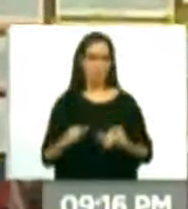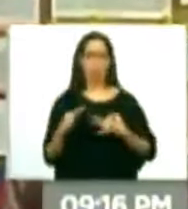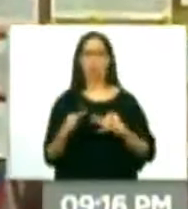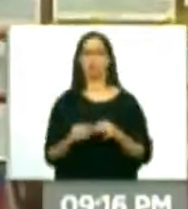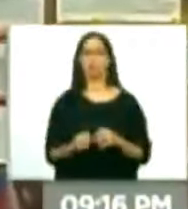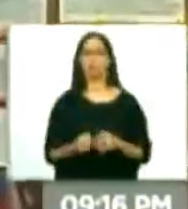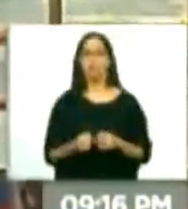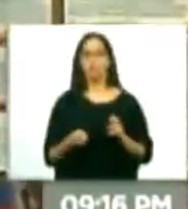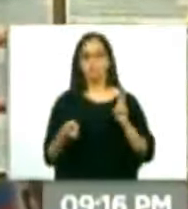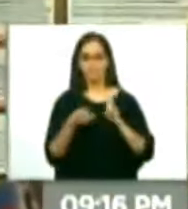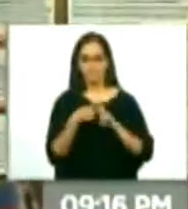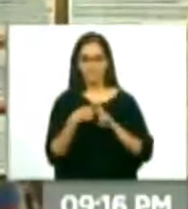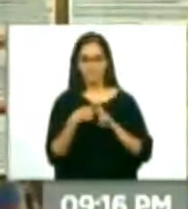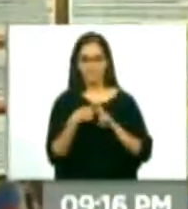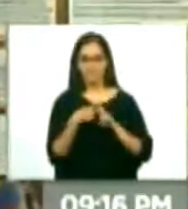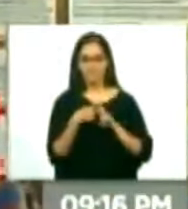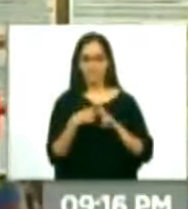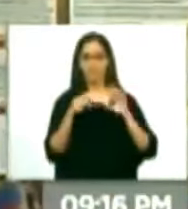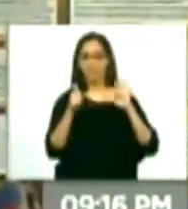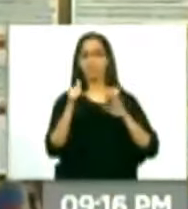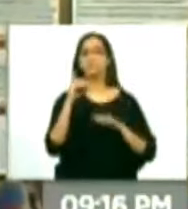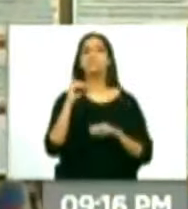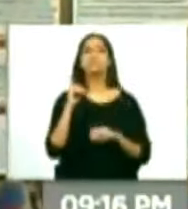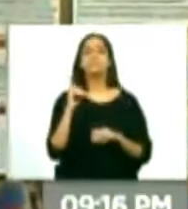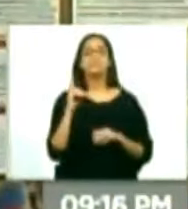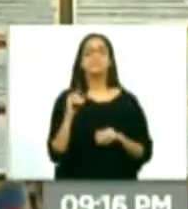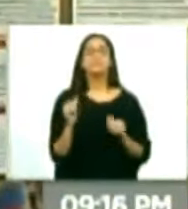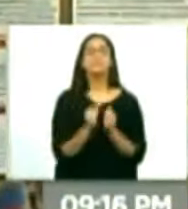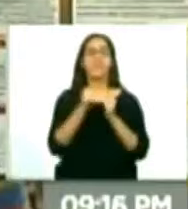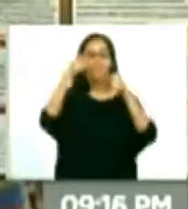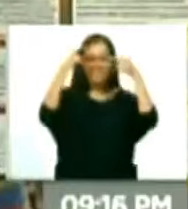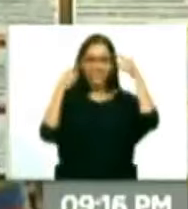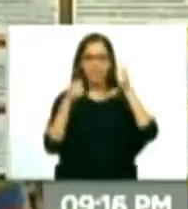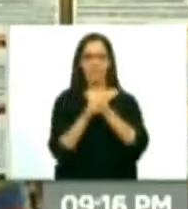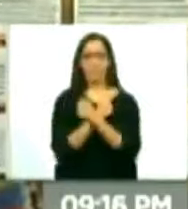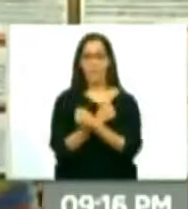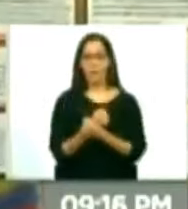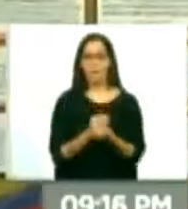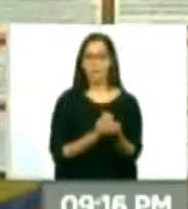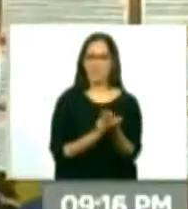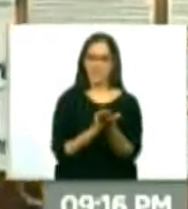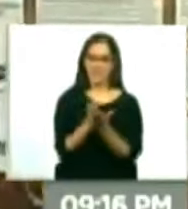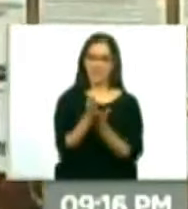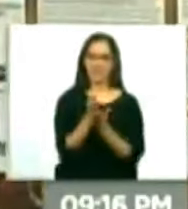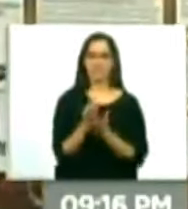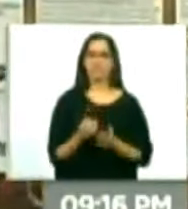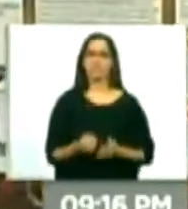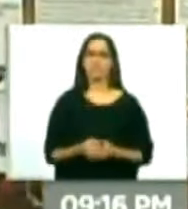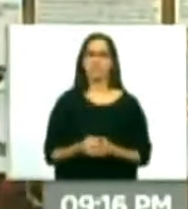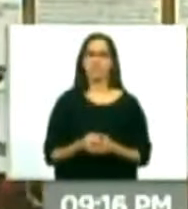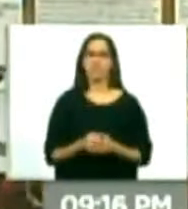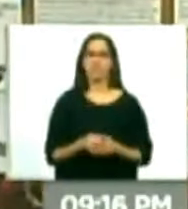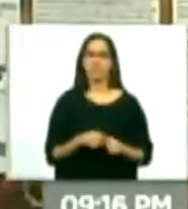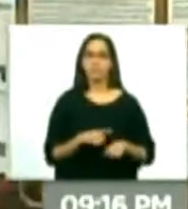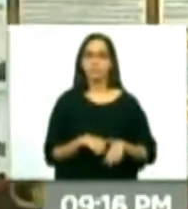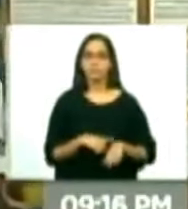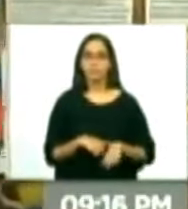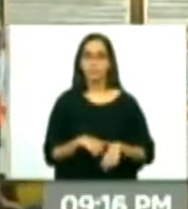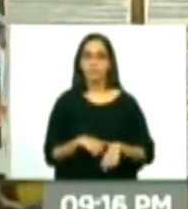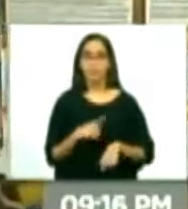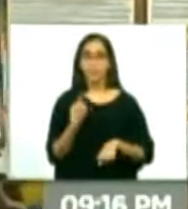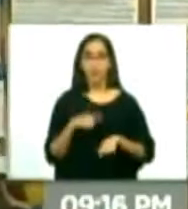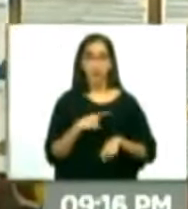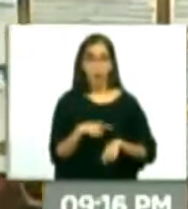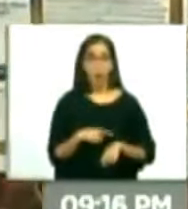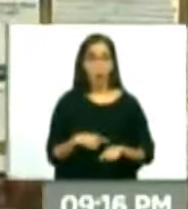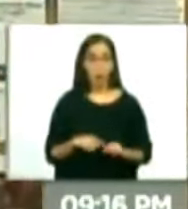ser. Numeral 6D con Chávez, por amor y lealtad. ¿Cuánto llevamos ahí? Una hora.